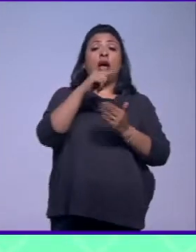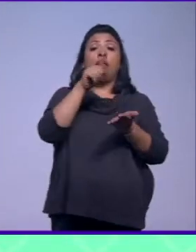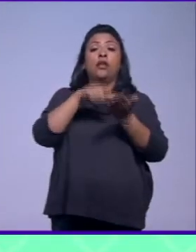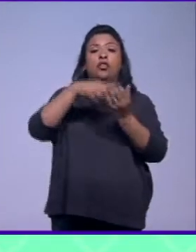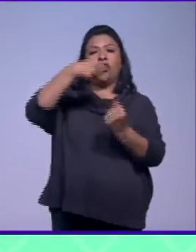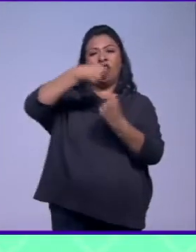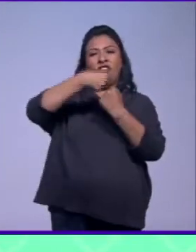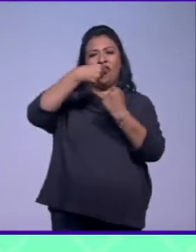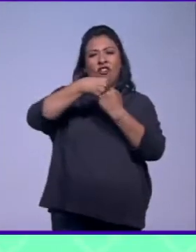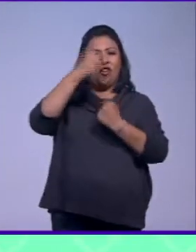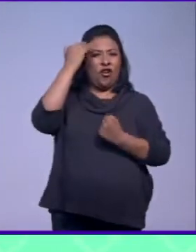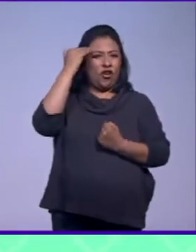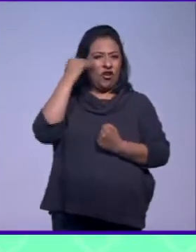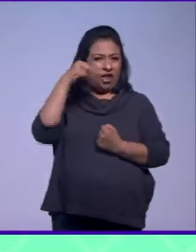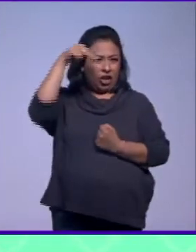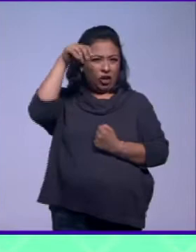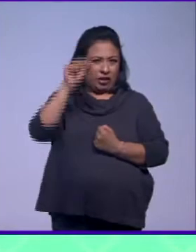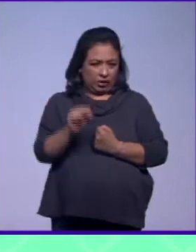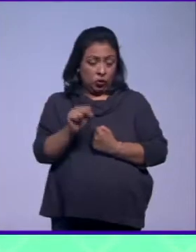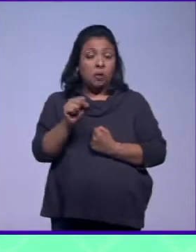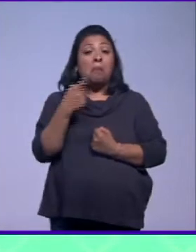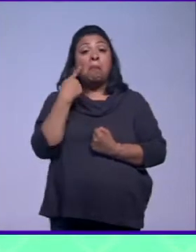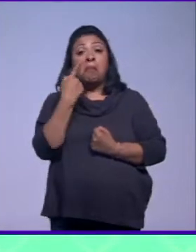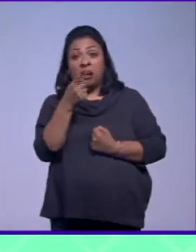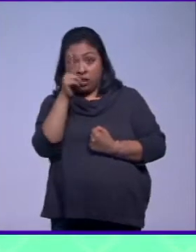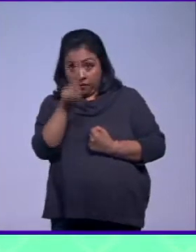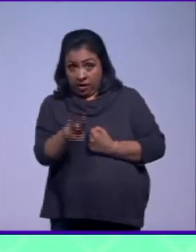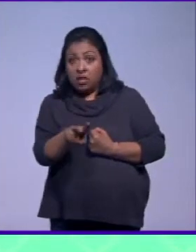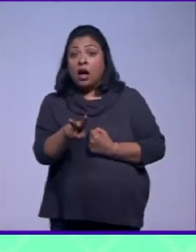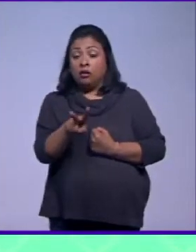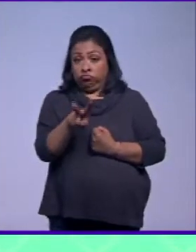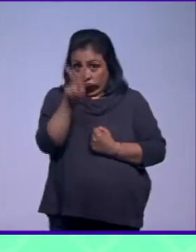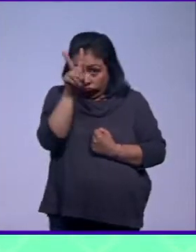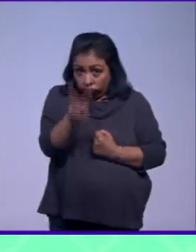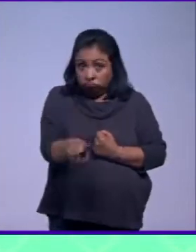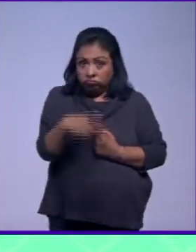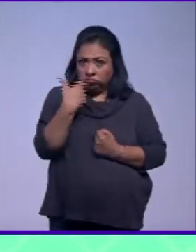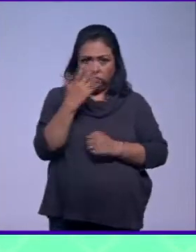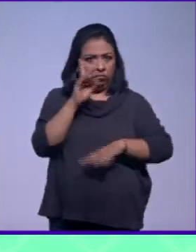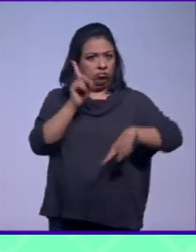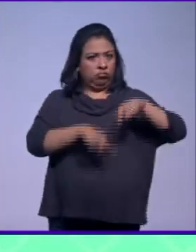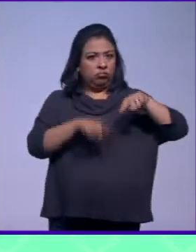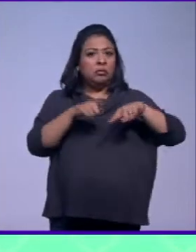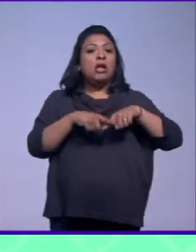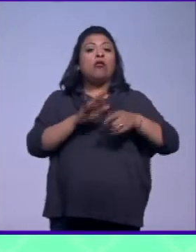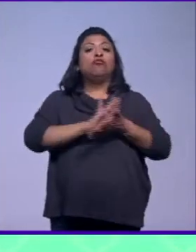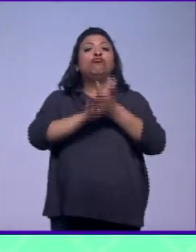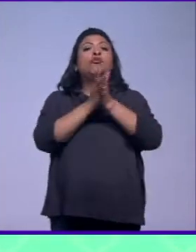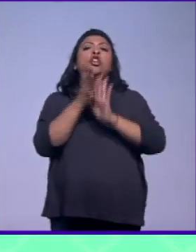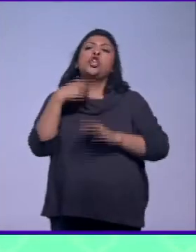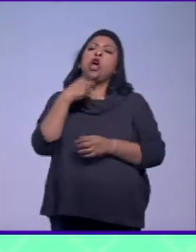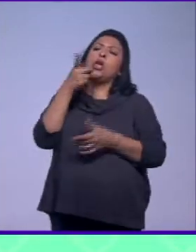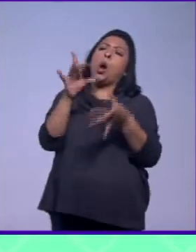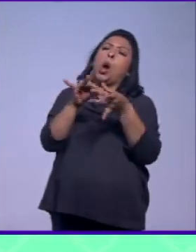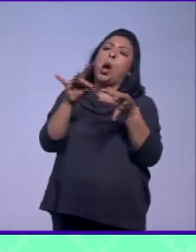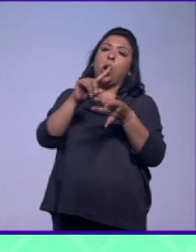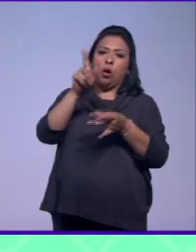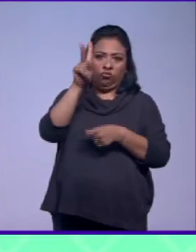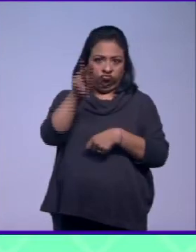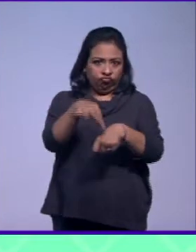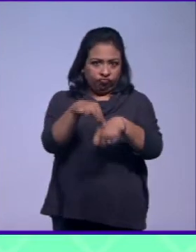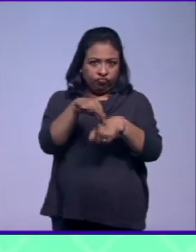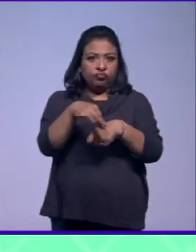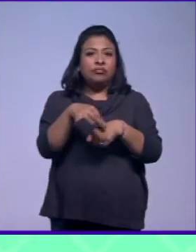en norco y de corea del sur para ver si es cierto que hay esta intención no hay que ver que se traduzcan en hechos estos buenos deseos que se